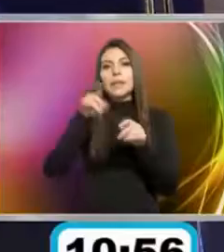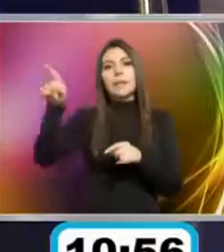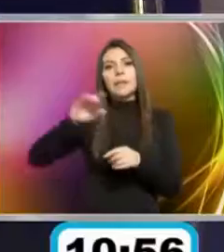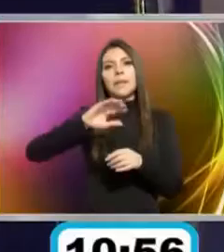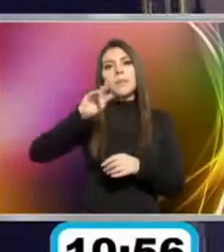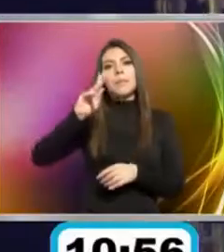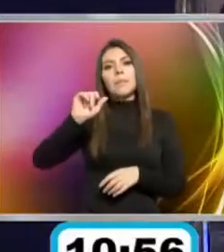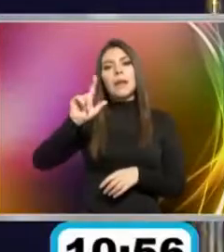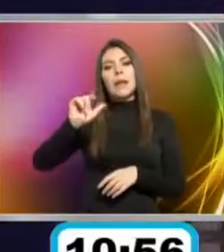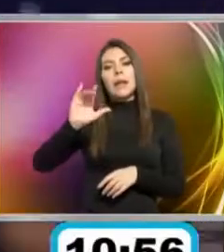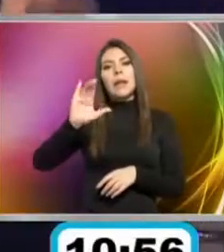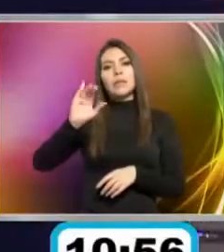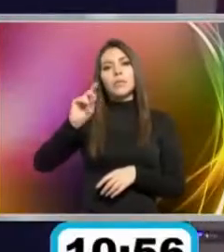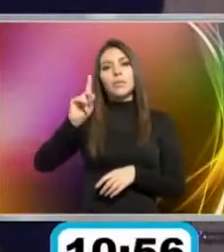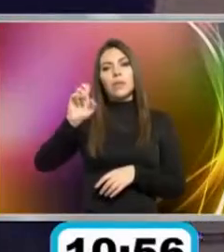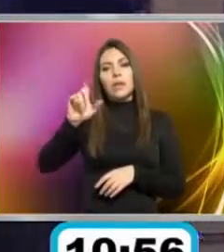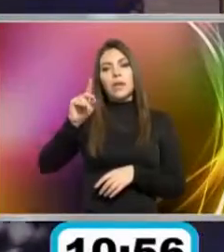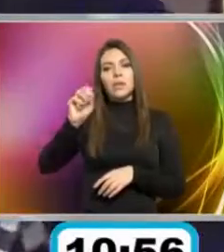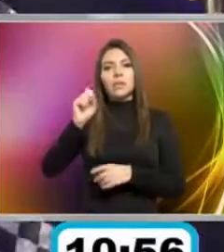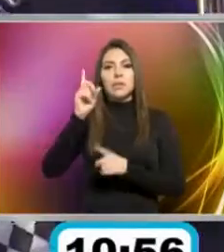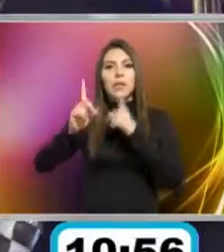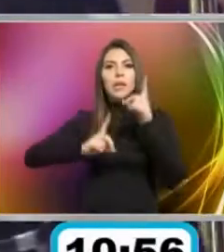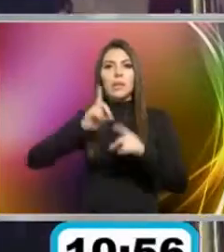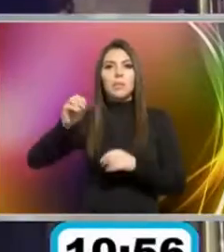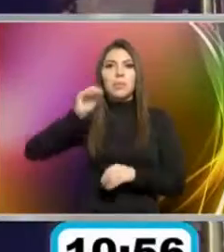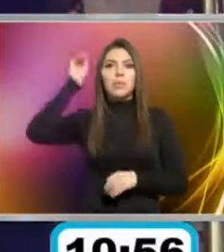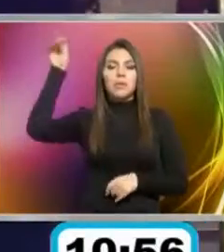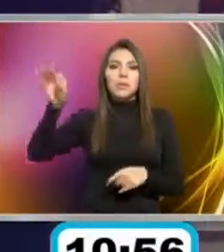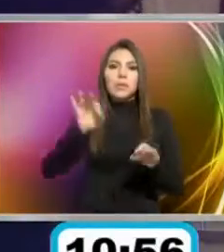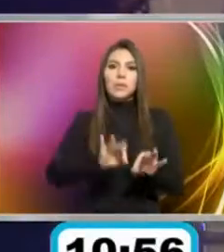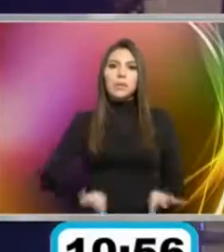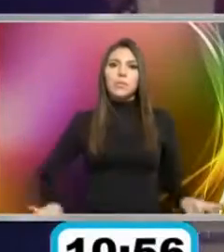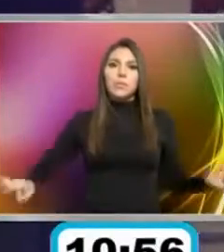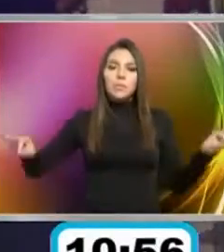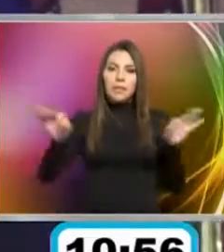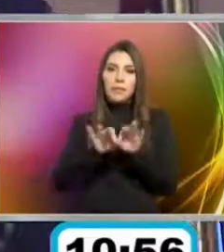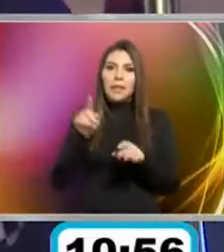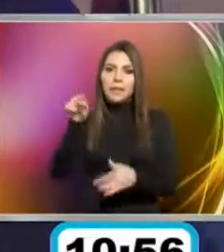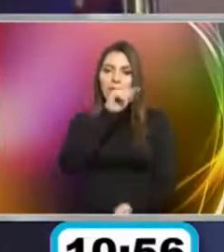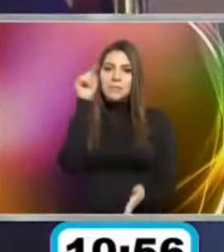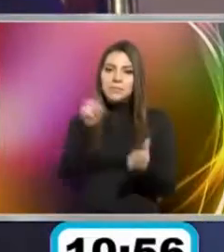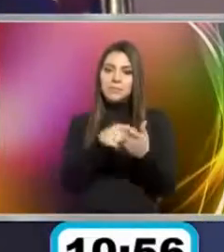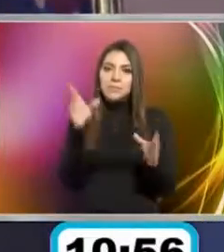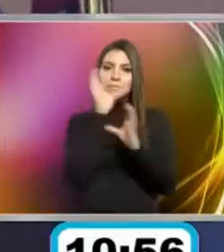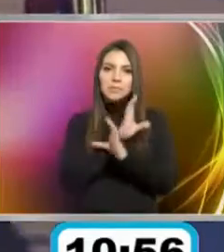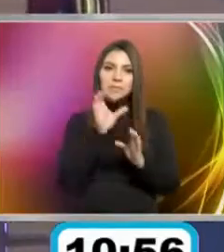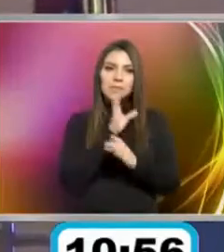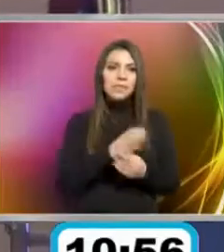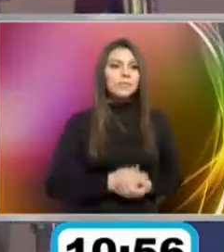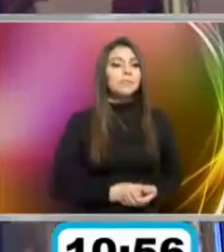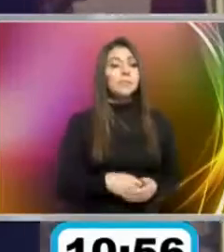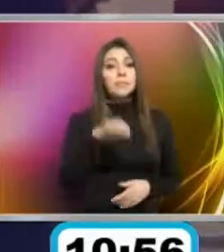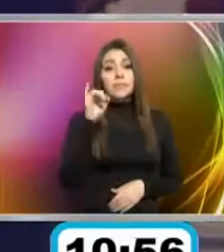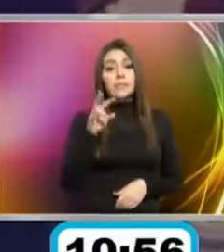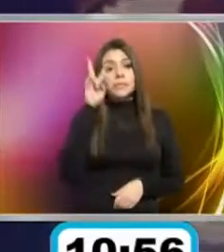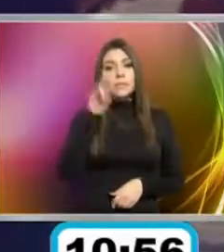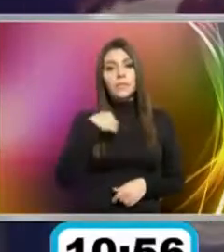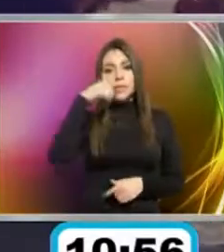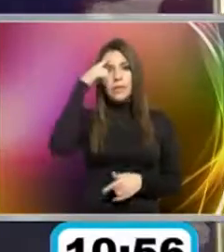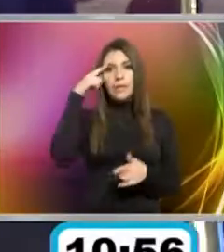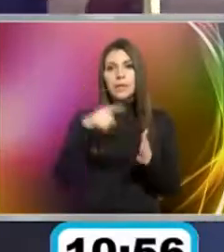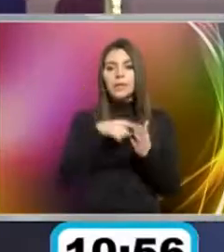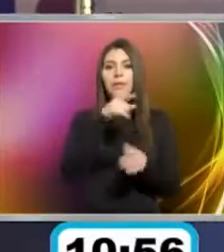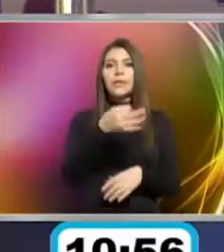de los festivales más significativos y Más grandes. importantes, ¿no? A nivel latinoamericano. Sí, aparte, yo creo que ha sido el festival más grande